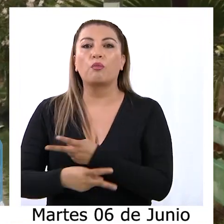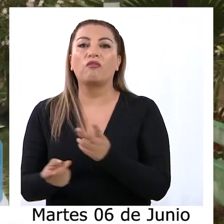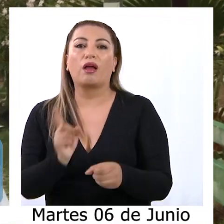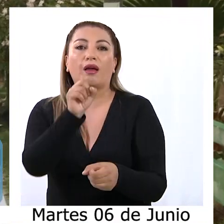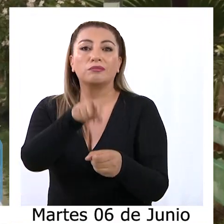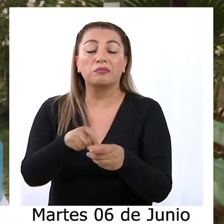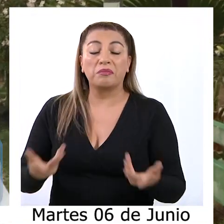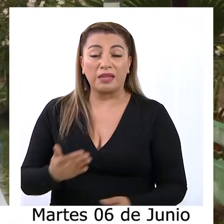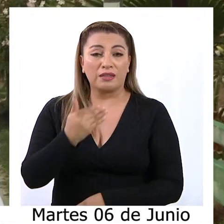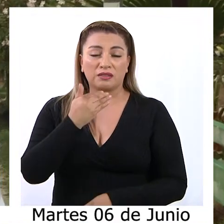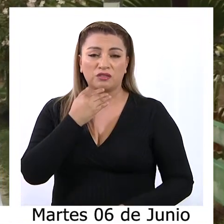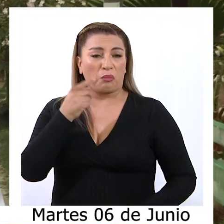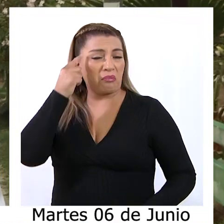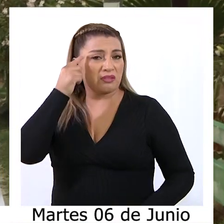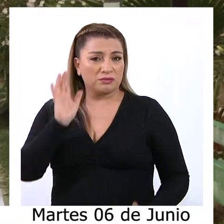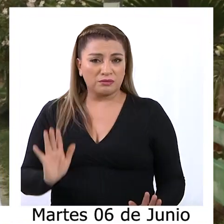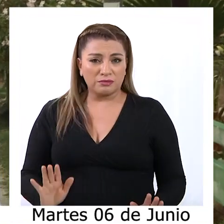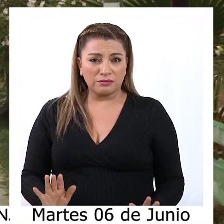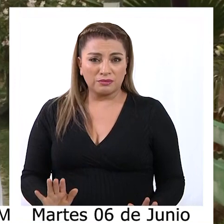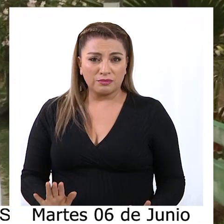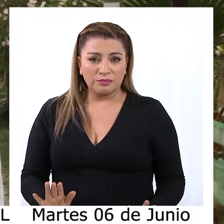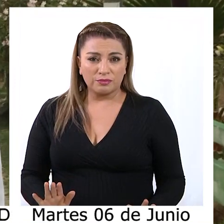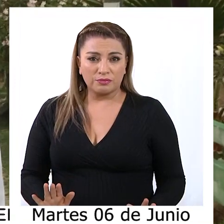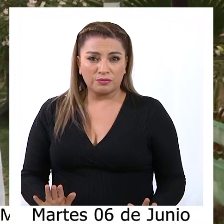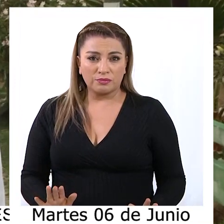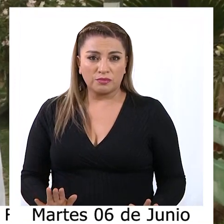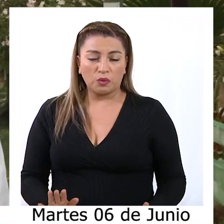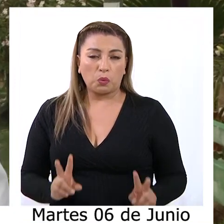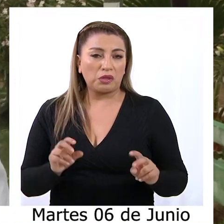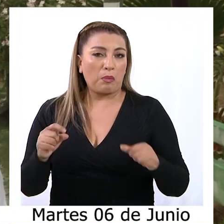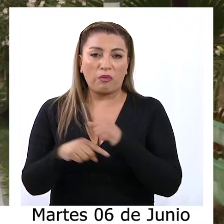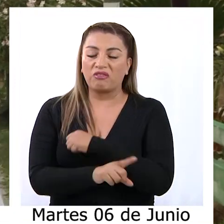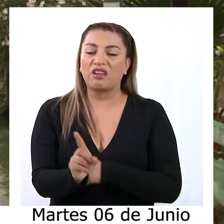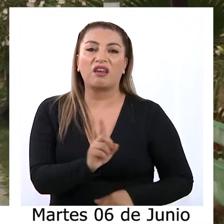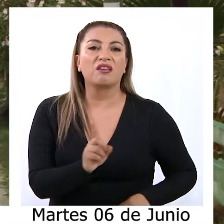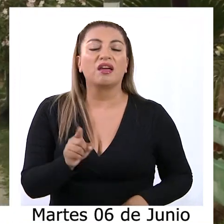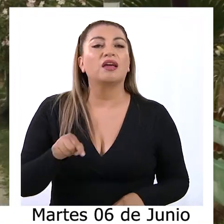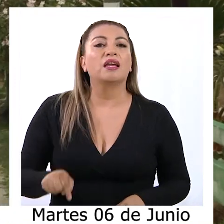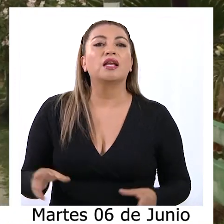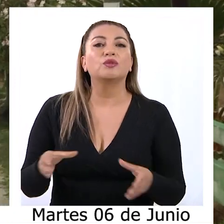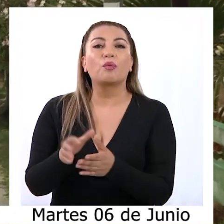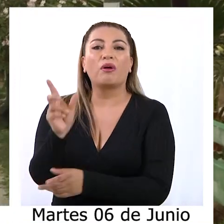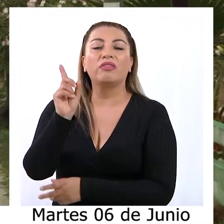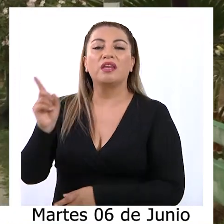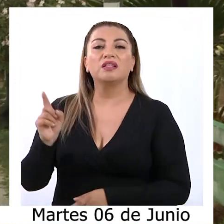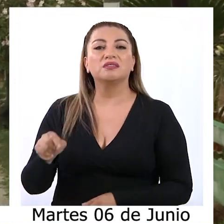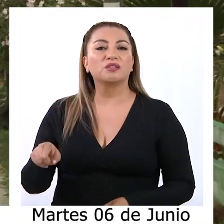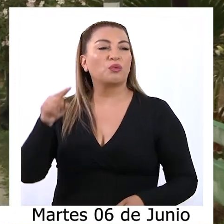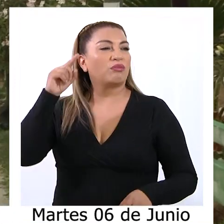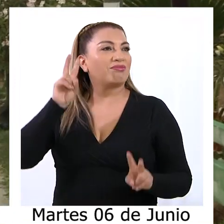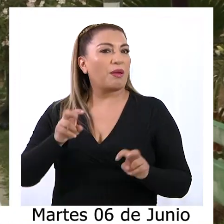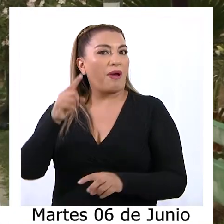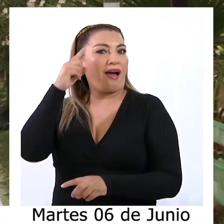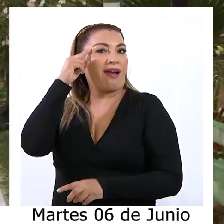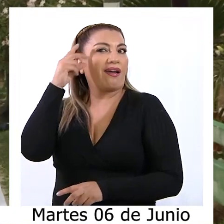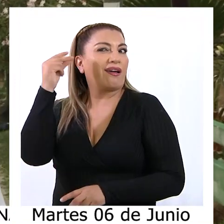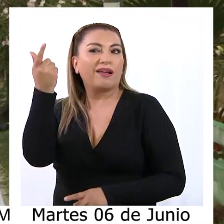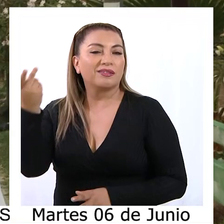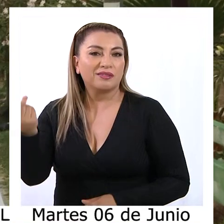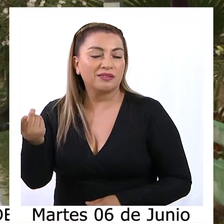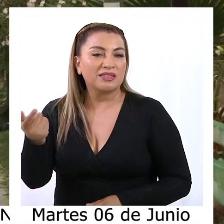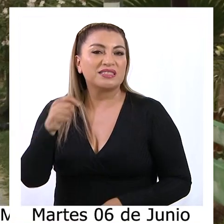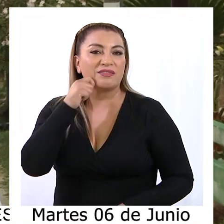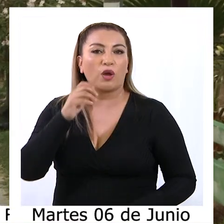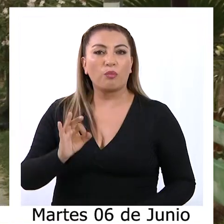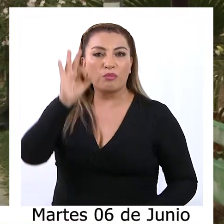importante, pero tampoco creo que sea una cuestión muy profunda. Entonces yo creo que acá a la derecha está jugando un tema ideológico porque sabe que efectivamente si